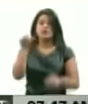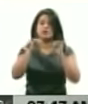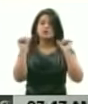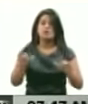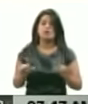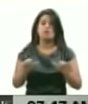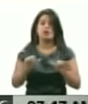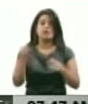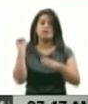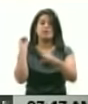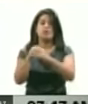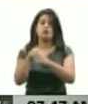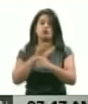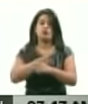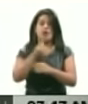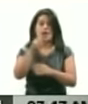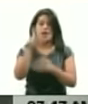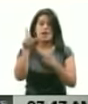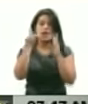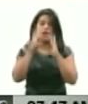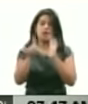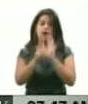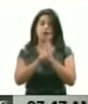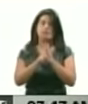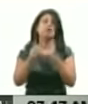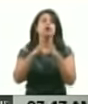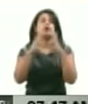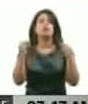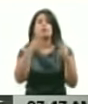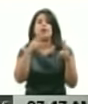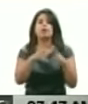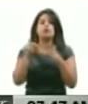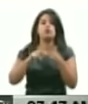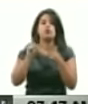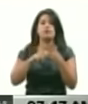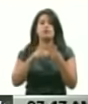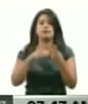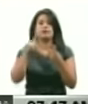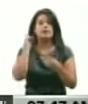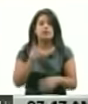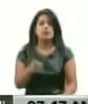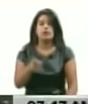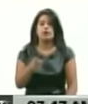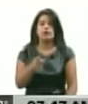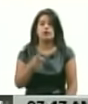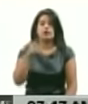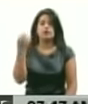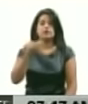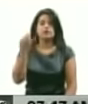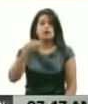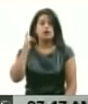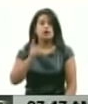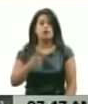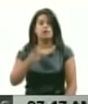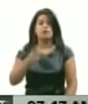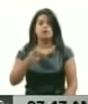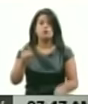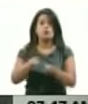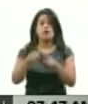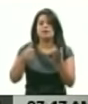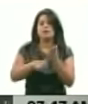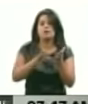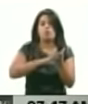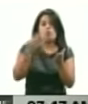Automatizado de Depósito Legal. Todo editor, escritor, debe sacarle la cédula de identidad